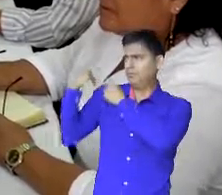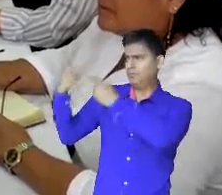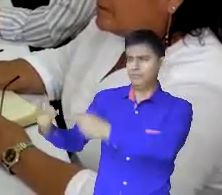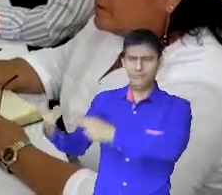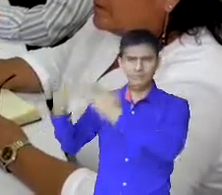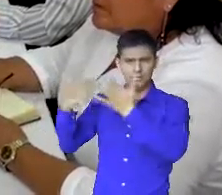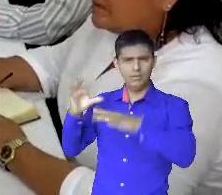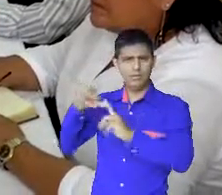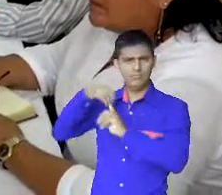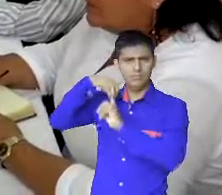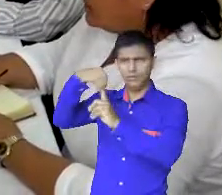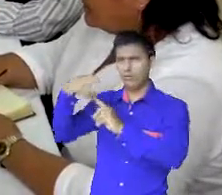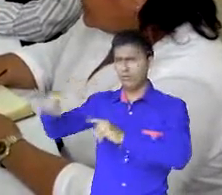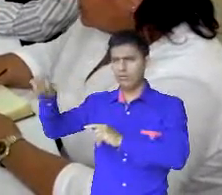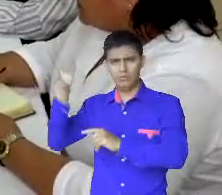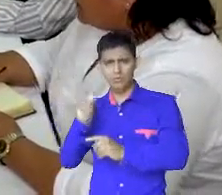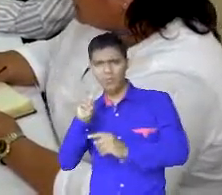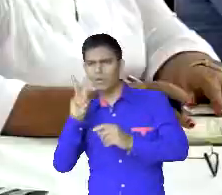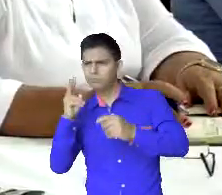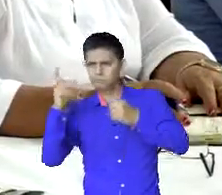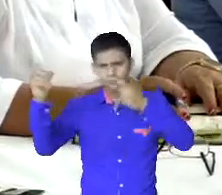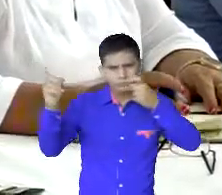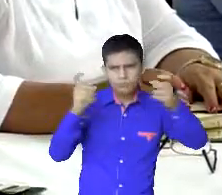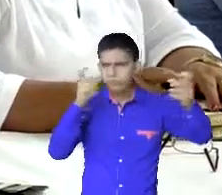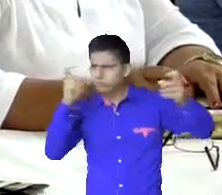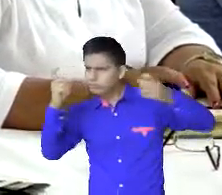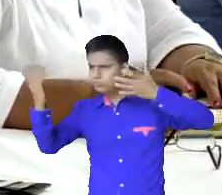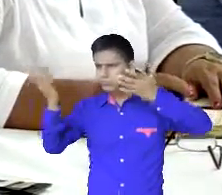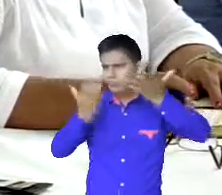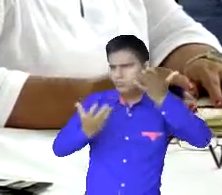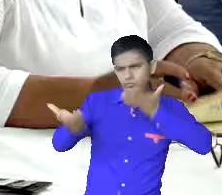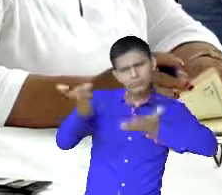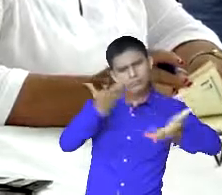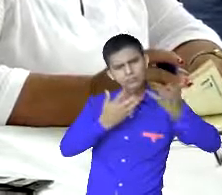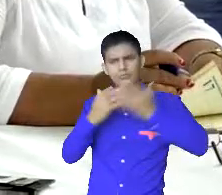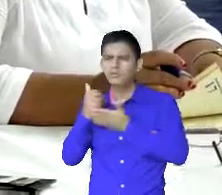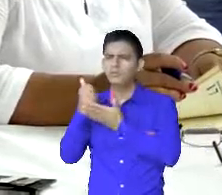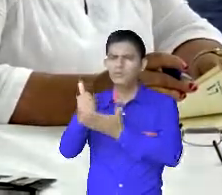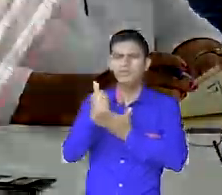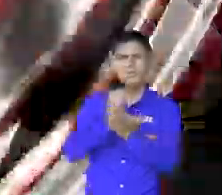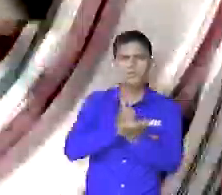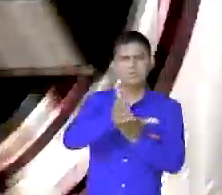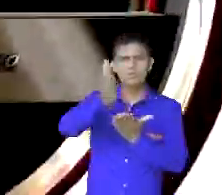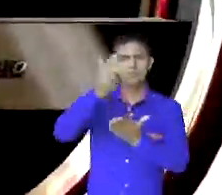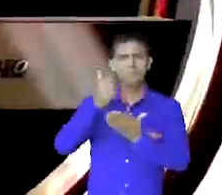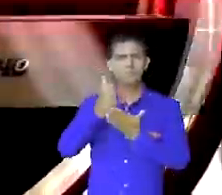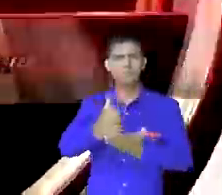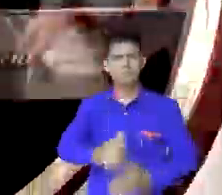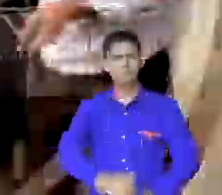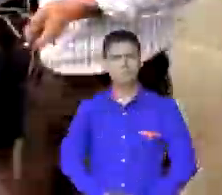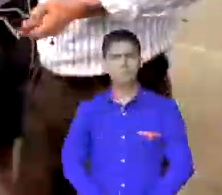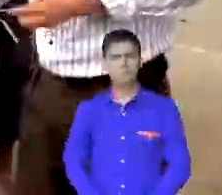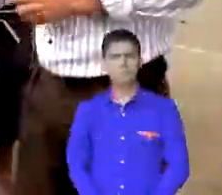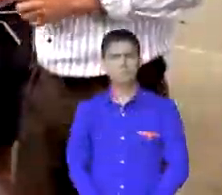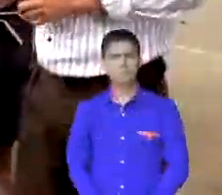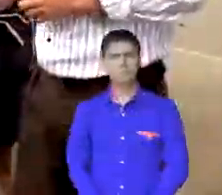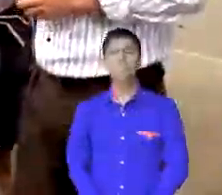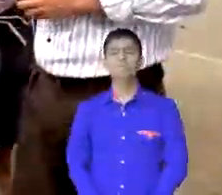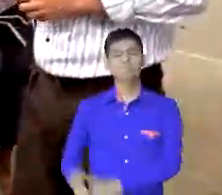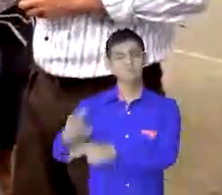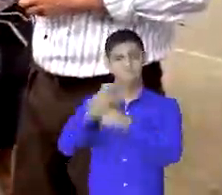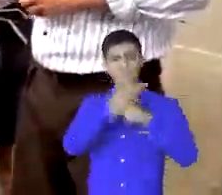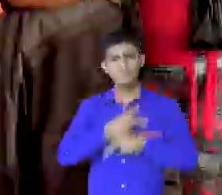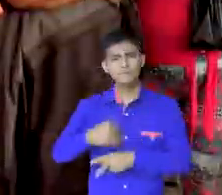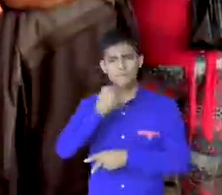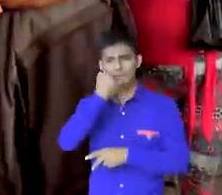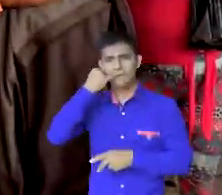y prioridades, los concejales delegados viabilizaron los pedidos de los dirigentes. Los concejales